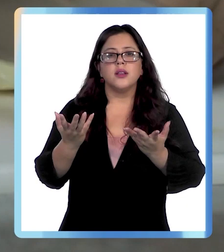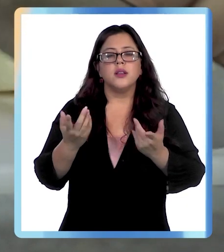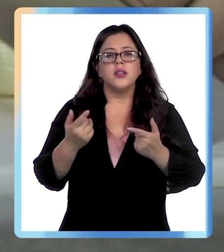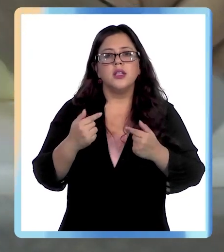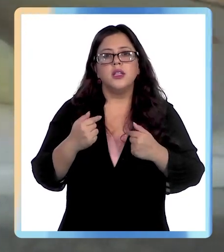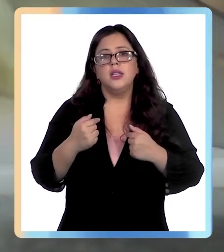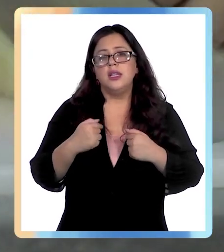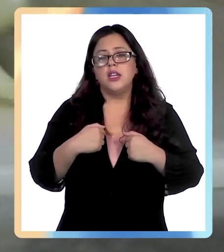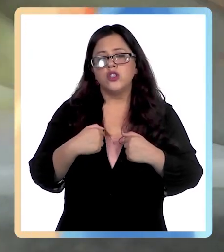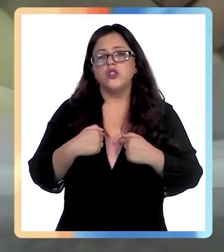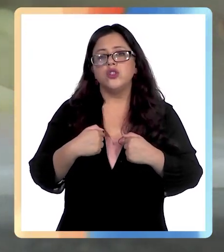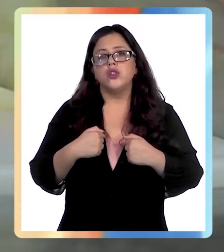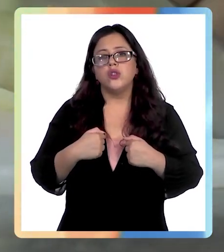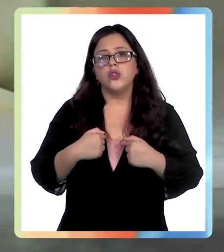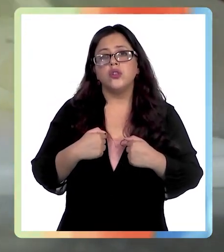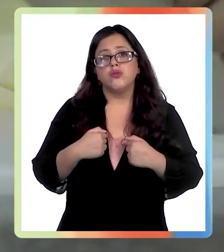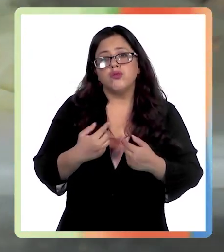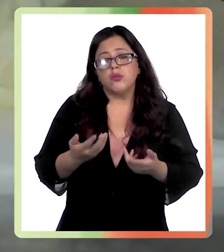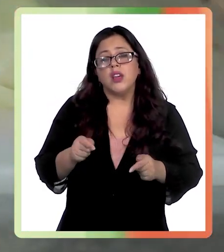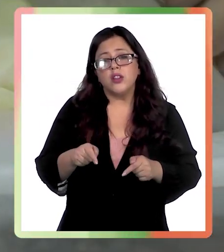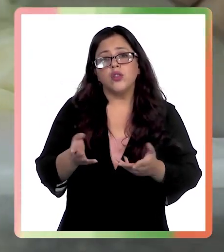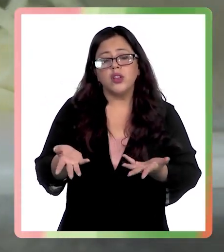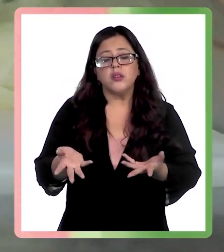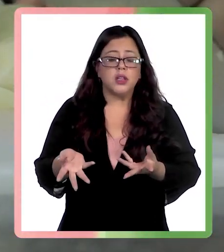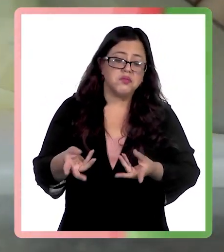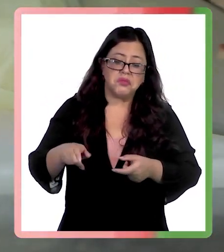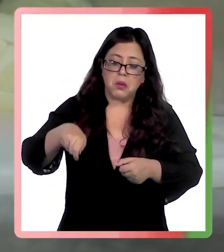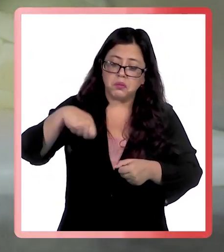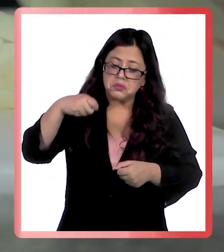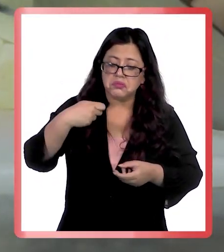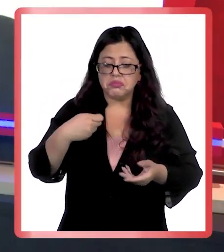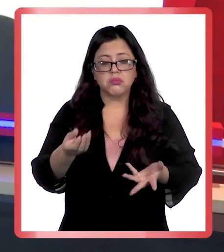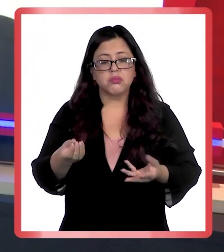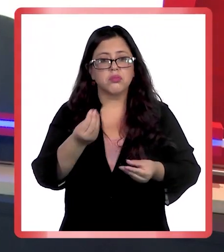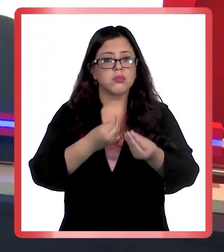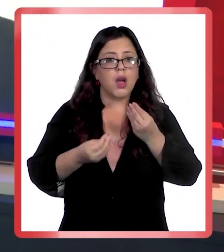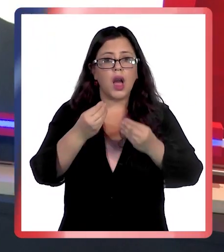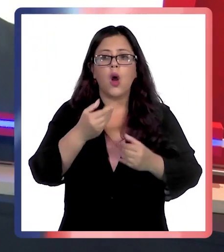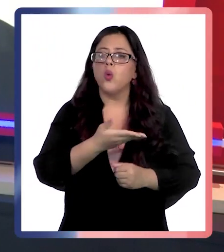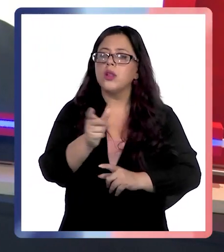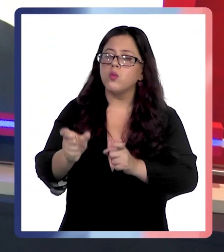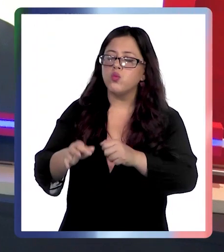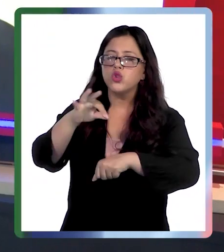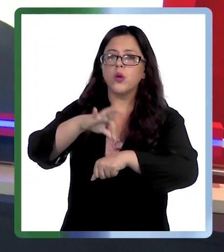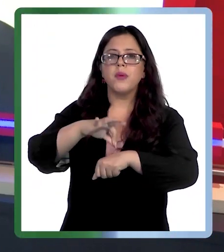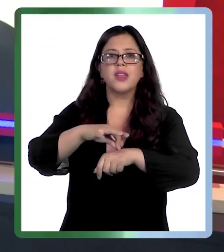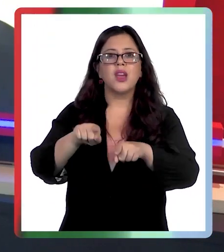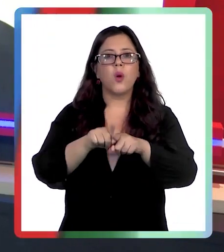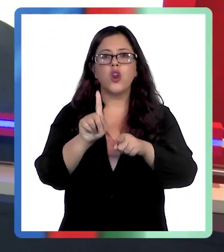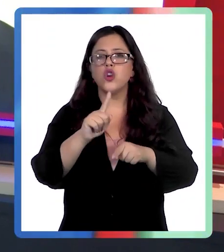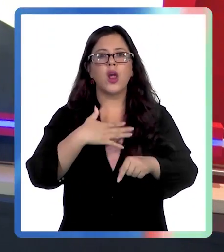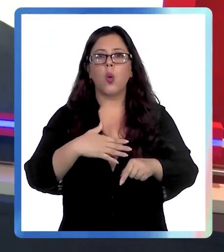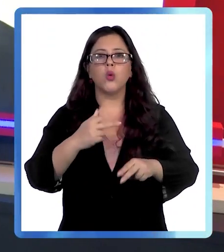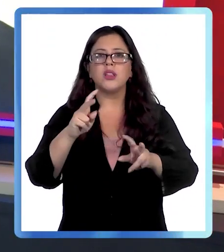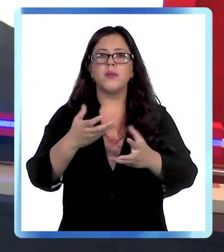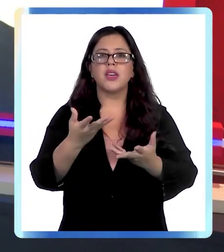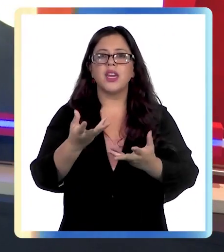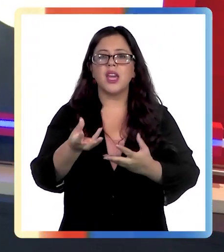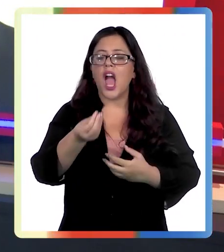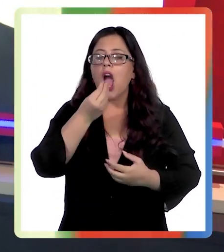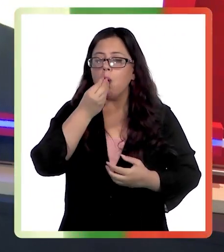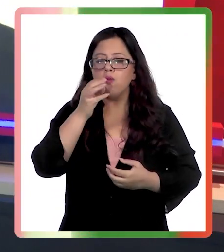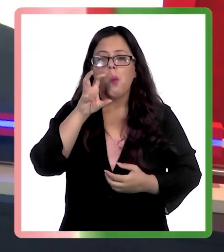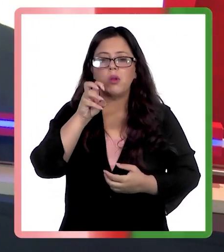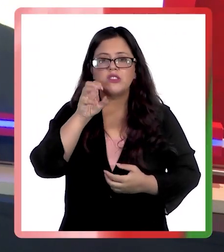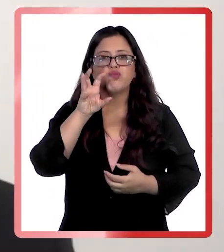estoy obviamente comiendo Por así decirlo ustedes los odontólogos son un poco enemigos del chicle